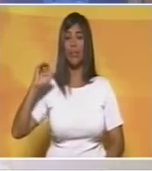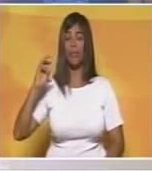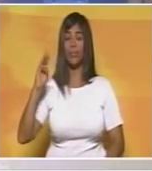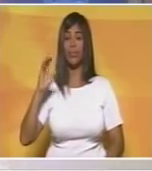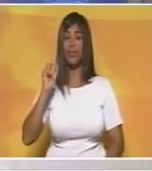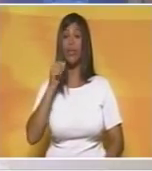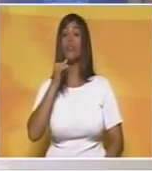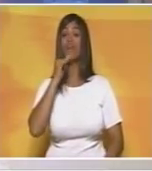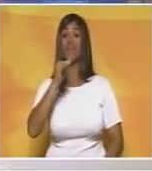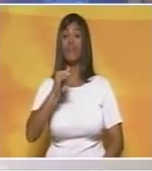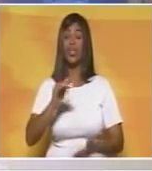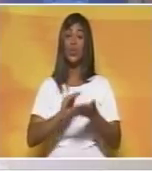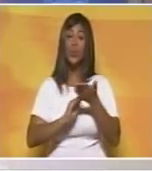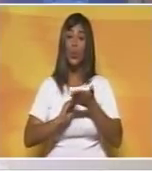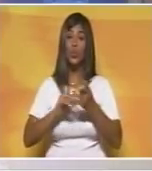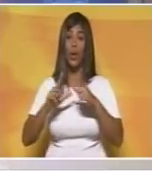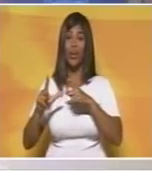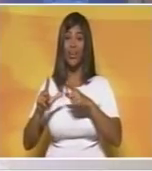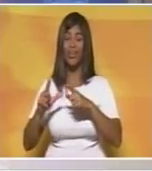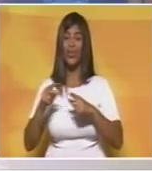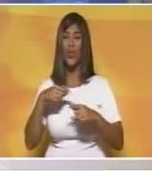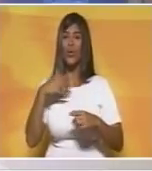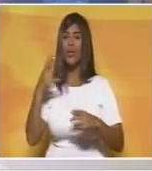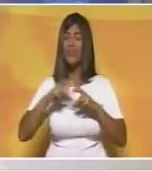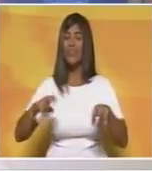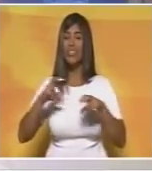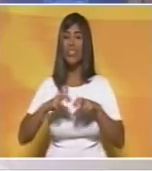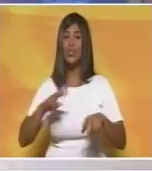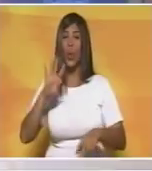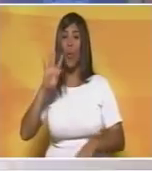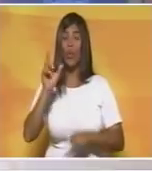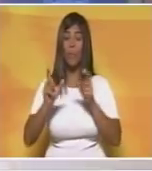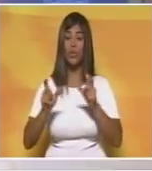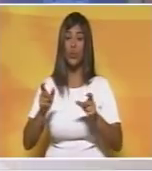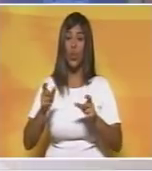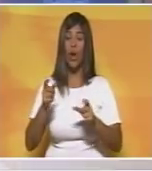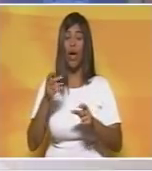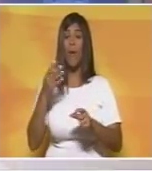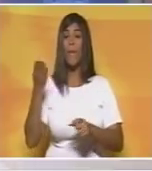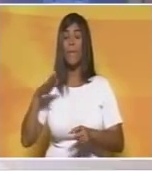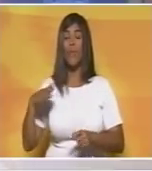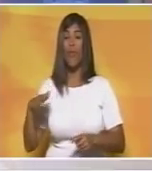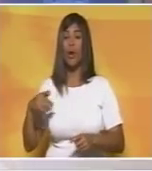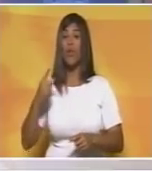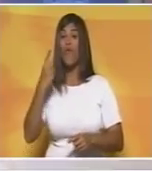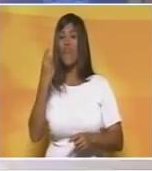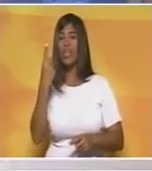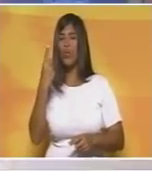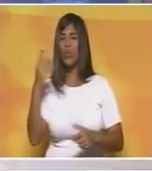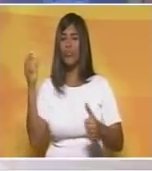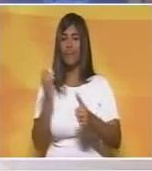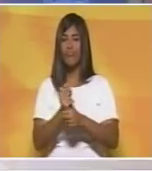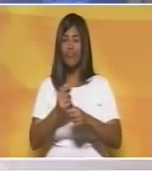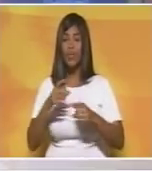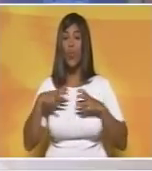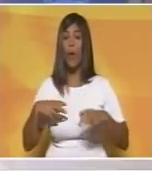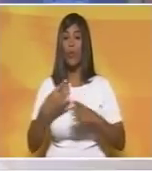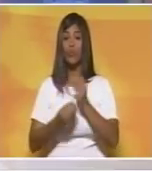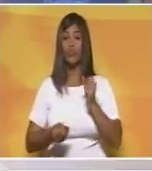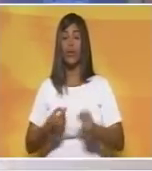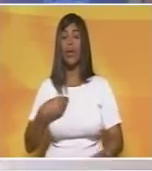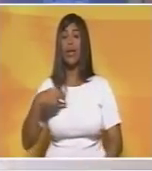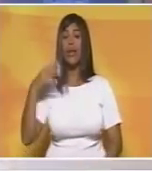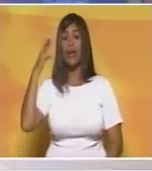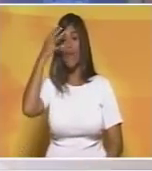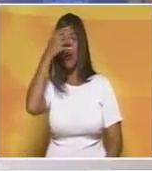un caso de sicariato y extorsión en el que se registraron 4 víctimas, una de las cuales todavía no ha sido localizada. Rafael Aníbal Camacho con el reporte. Adelante,